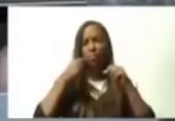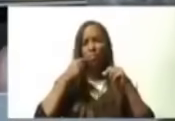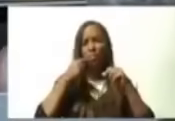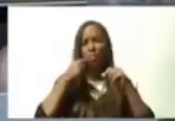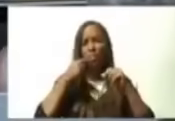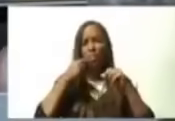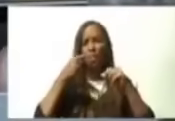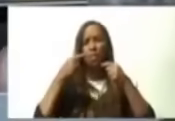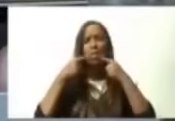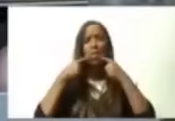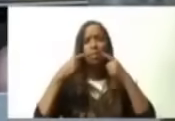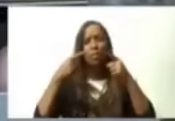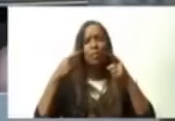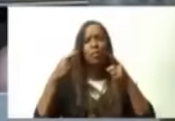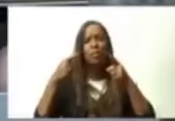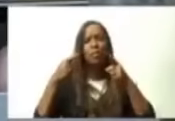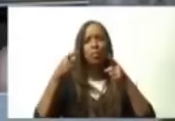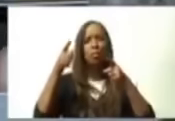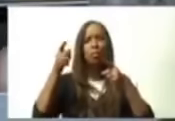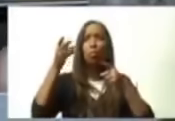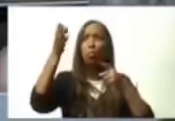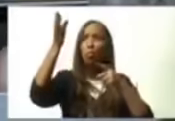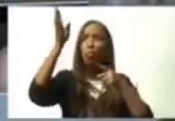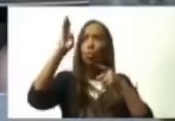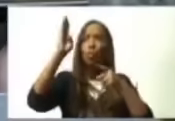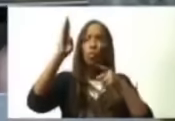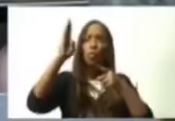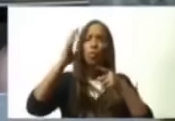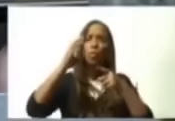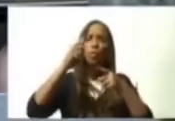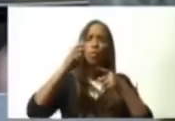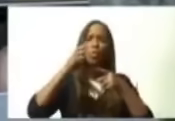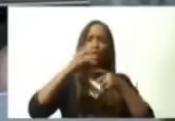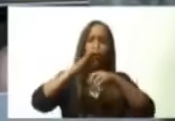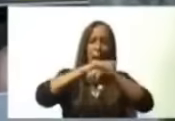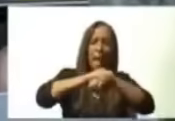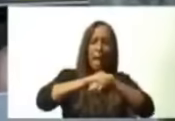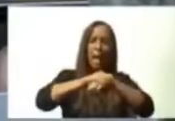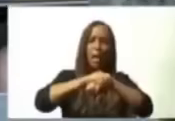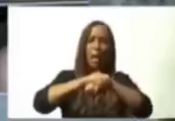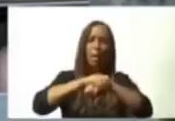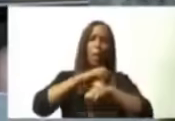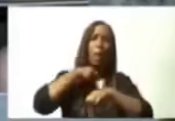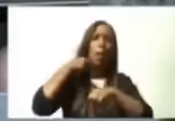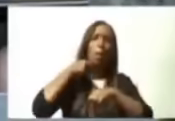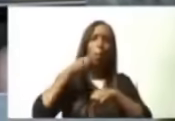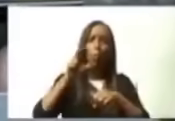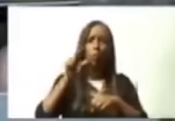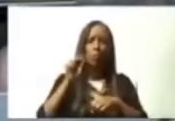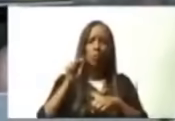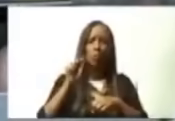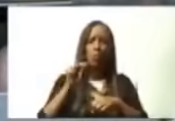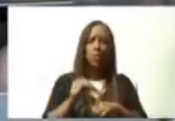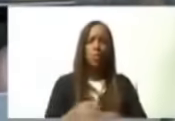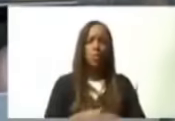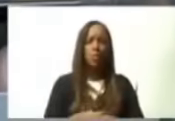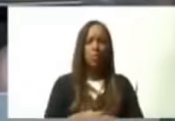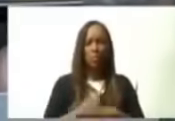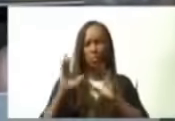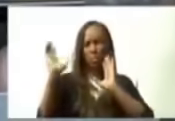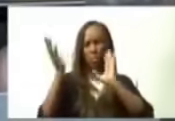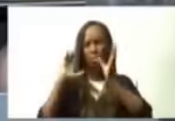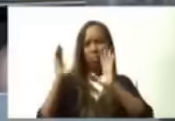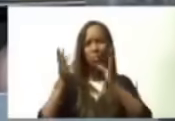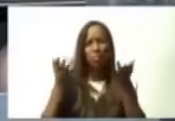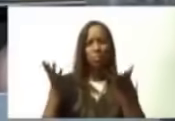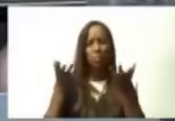Y si analizamos y vemos los niveles de la cota máxima de embalse de cada una de las presas o de las